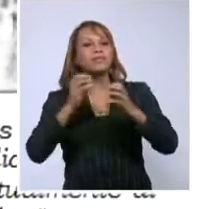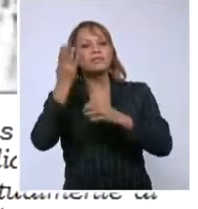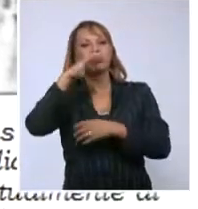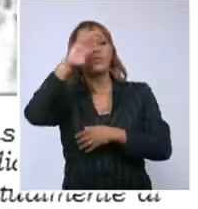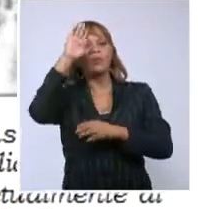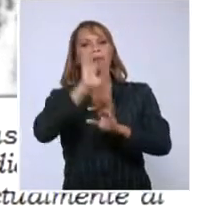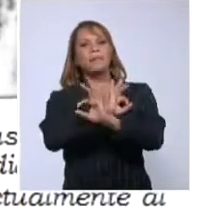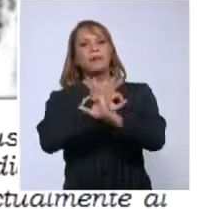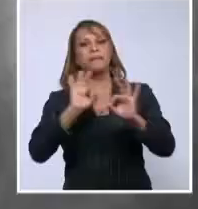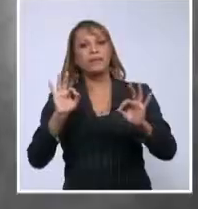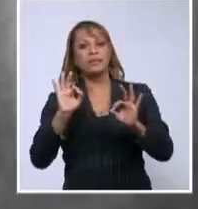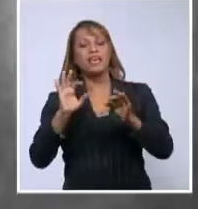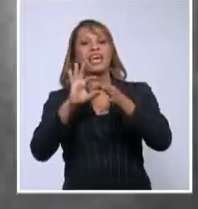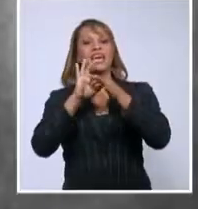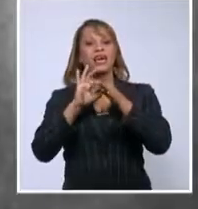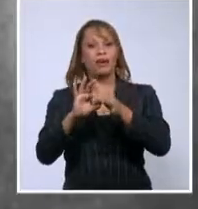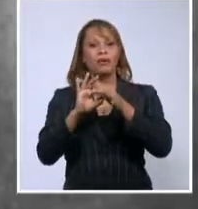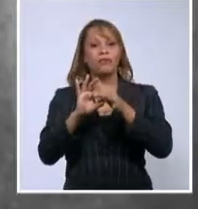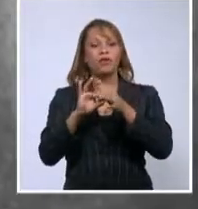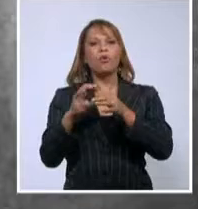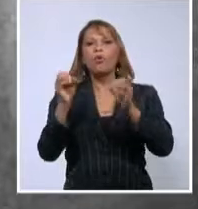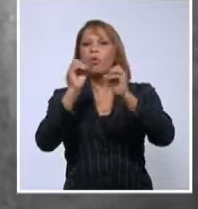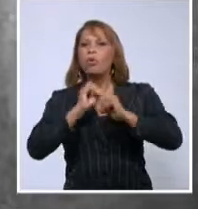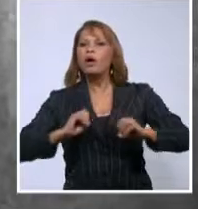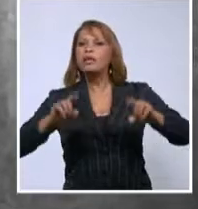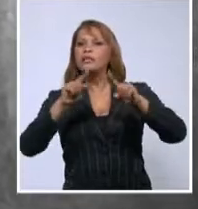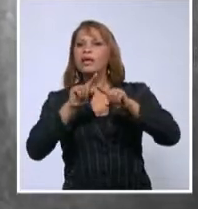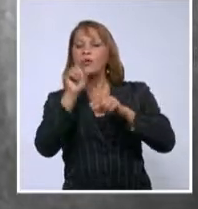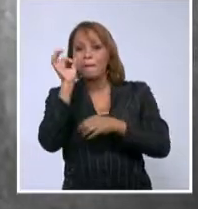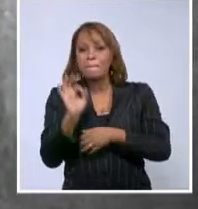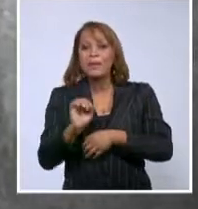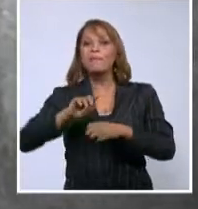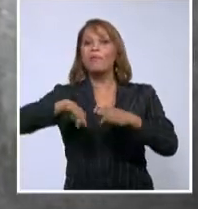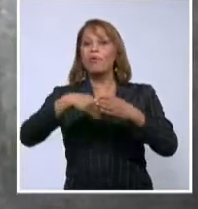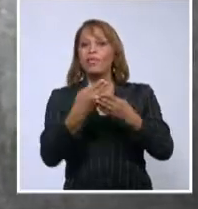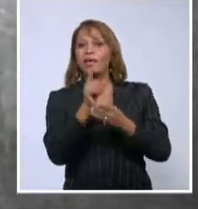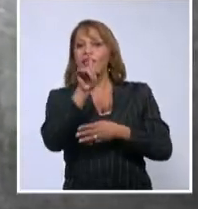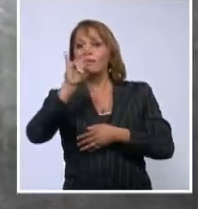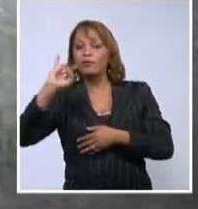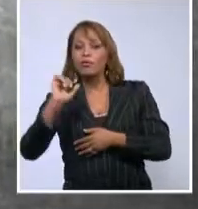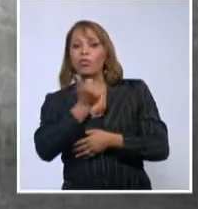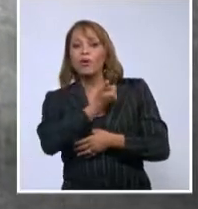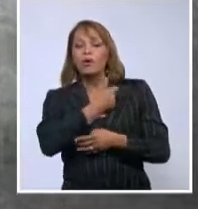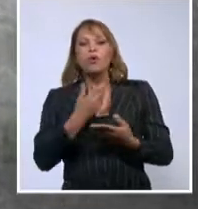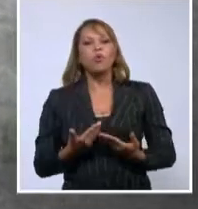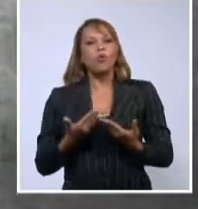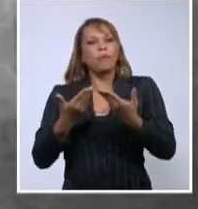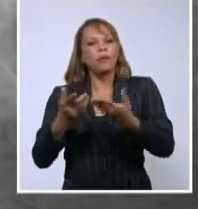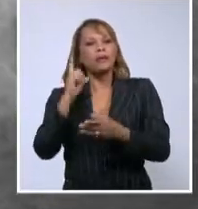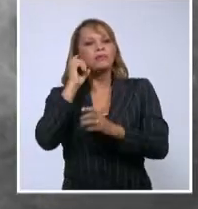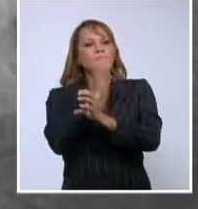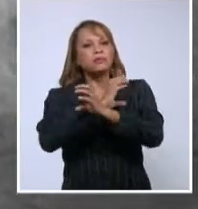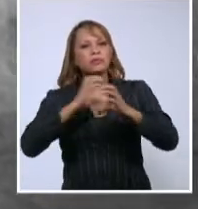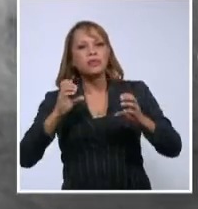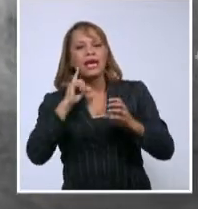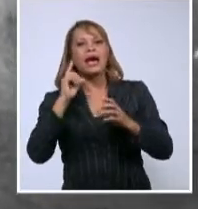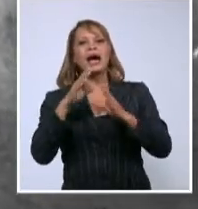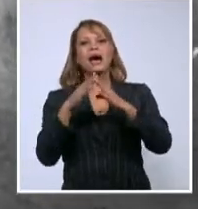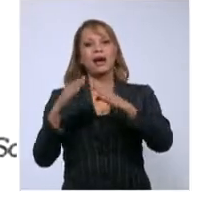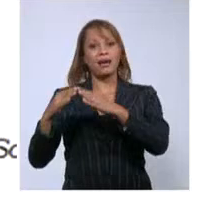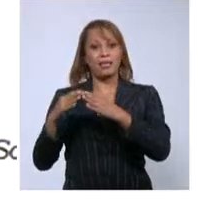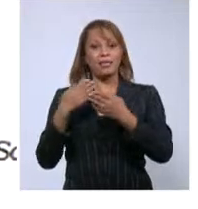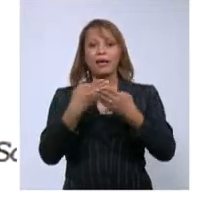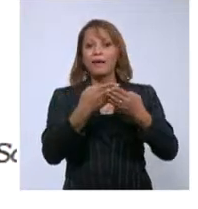especialmente geógrafos, organizaron el mismo día 19 un homenaje al científico en la Real Academia de Ciencias